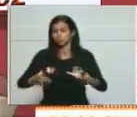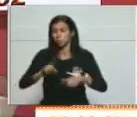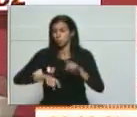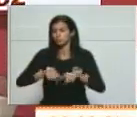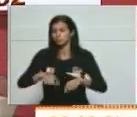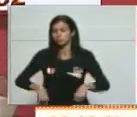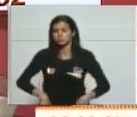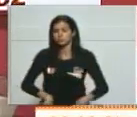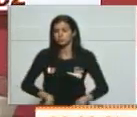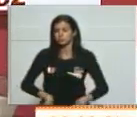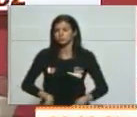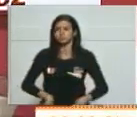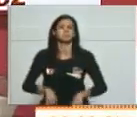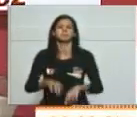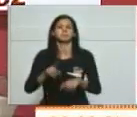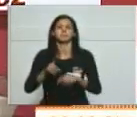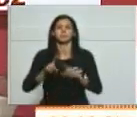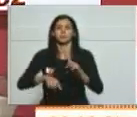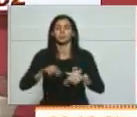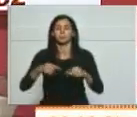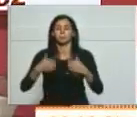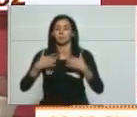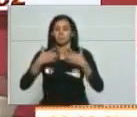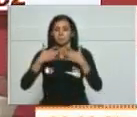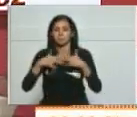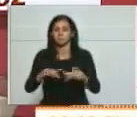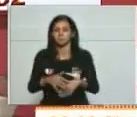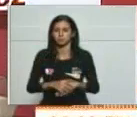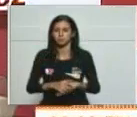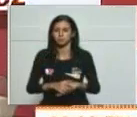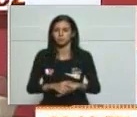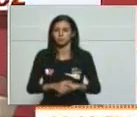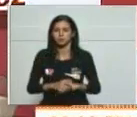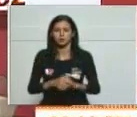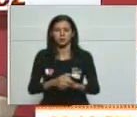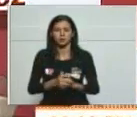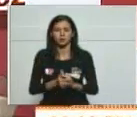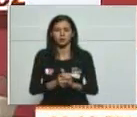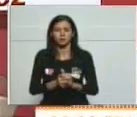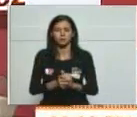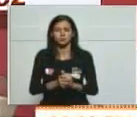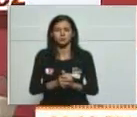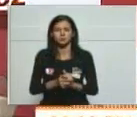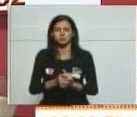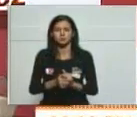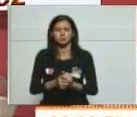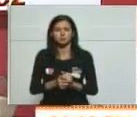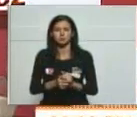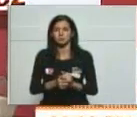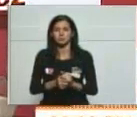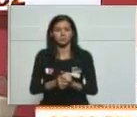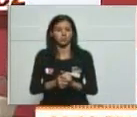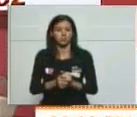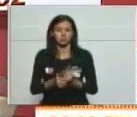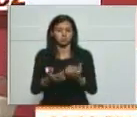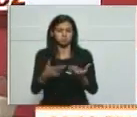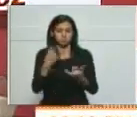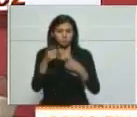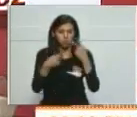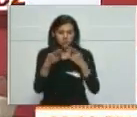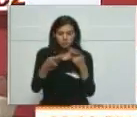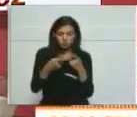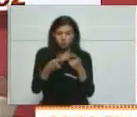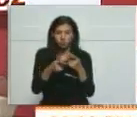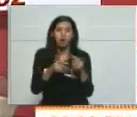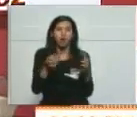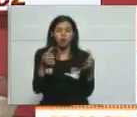perdón. No es momento para instrumentalizar la muerte y sus aleaciones por razones políticas, por la actuación de grupos